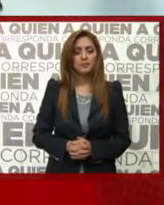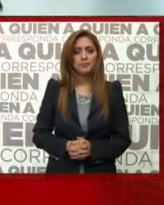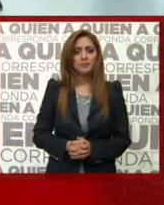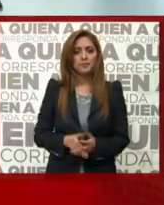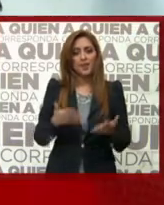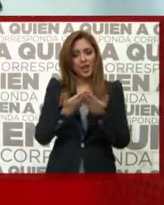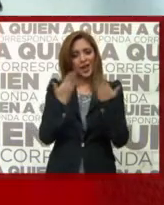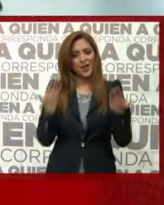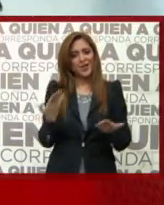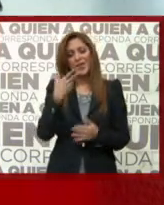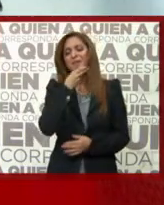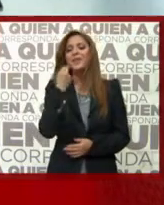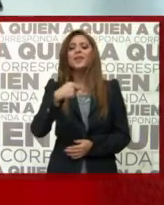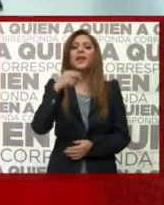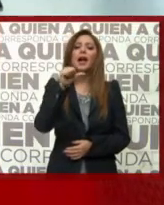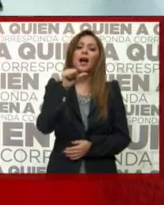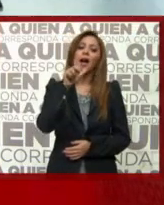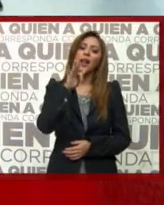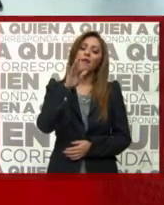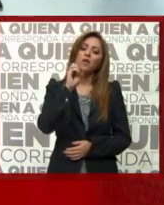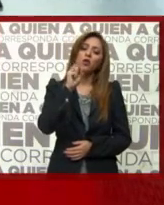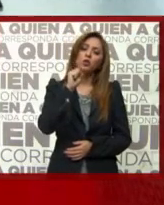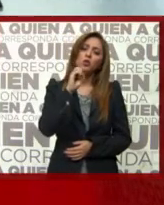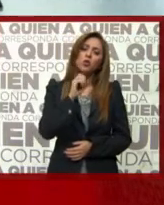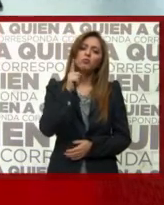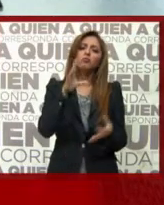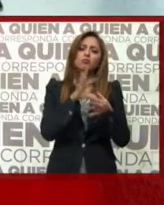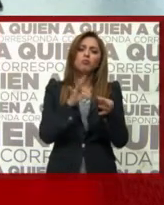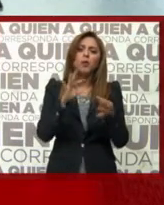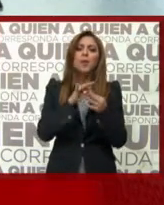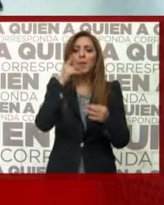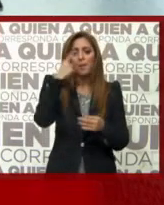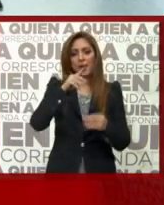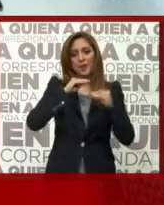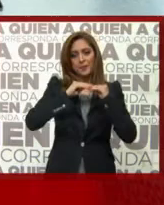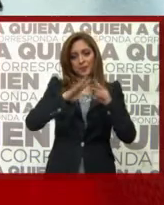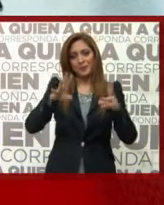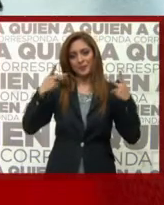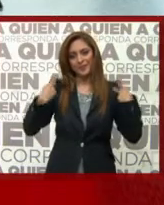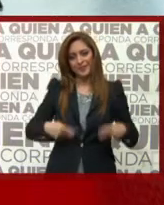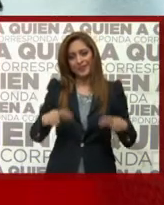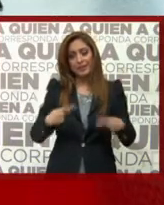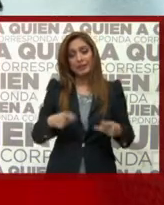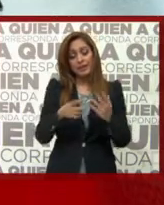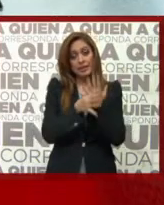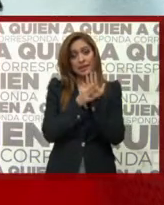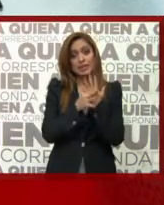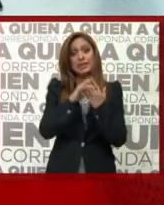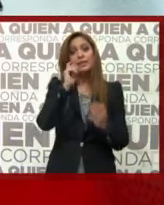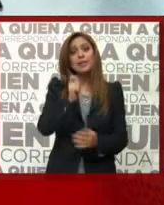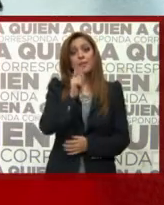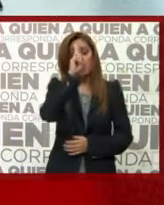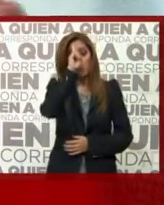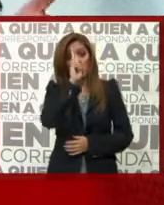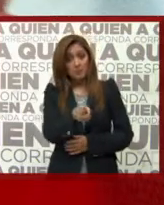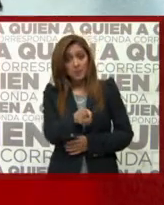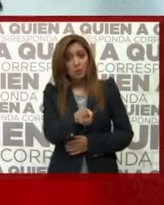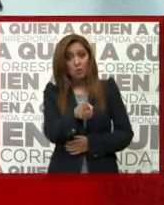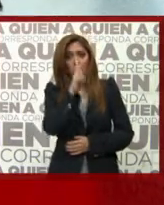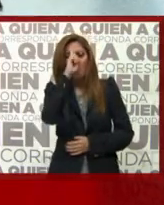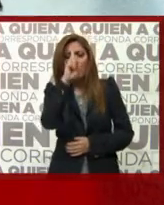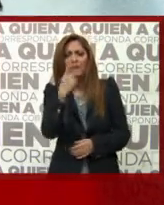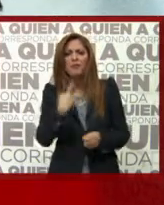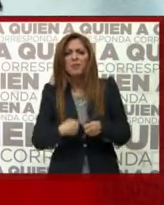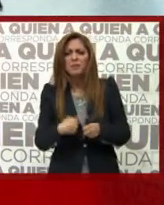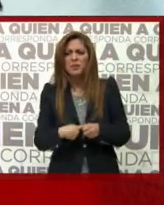Alfonso Vargas Torres nos envía esta nota para compartir con el público. Y les dicen que está prohibido enfermarse. Maravilloso